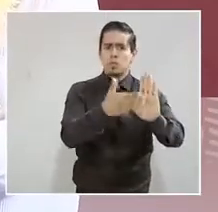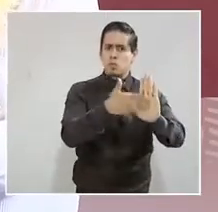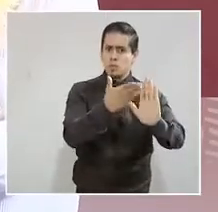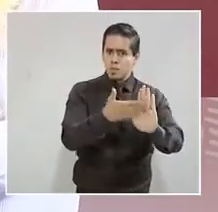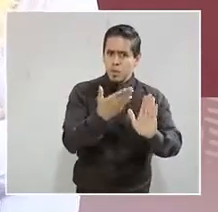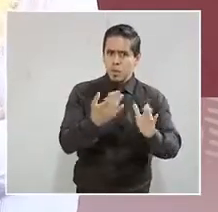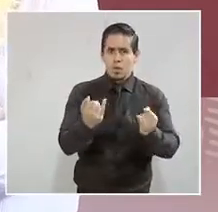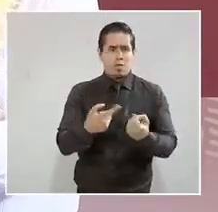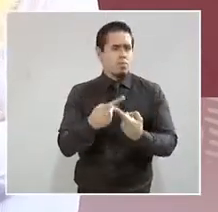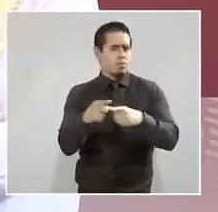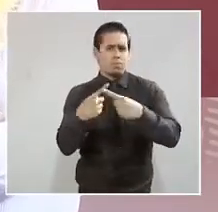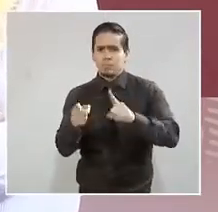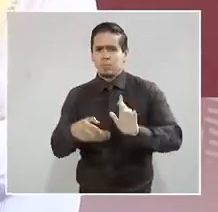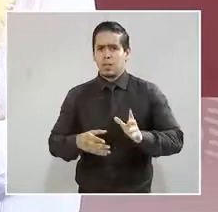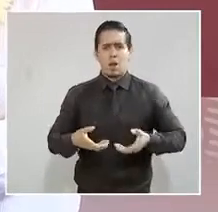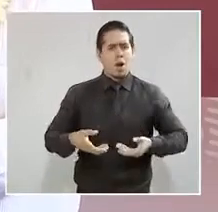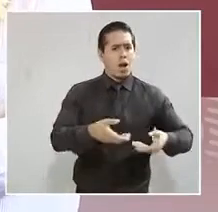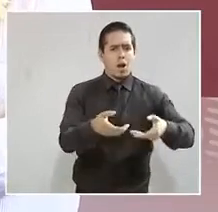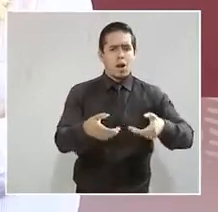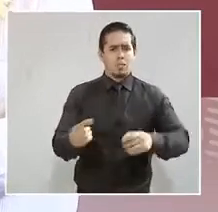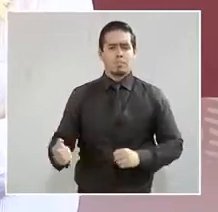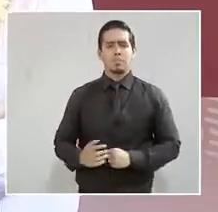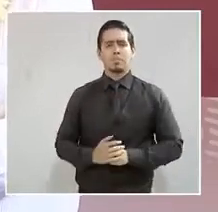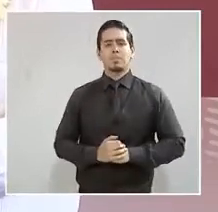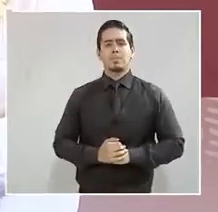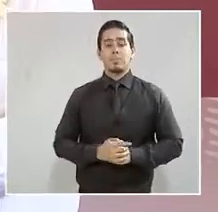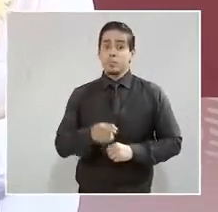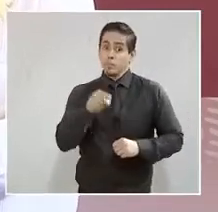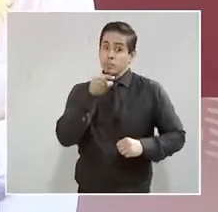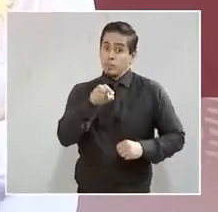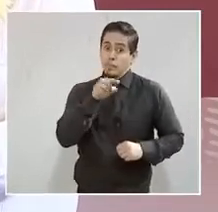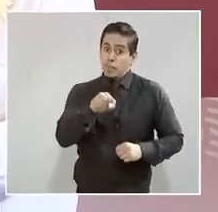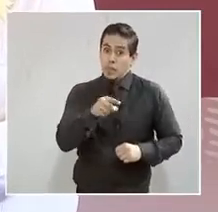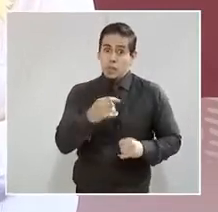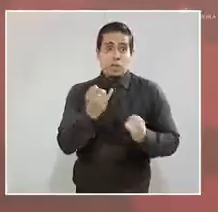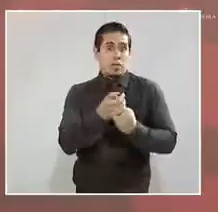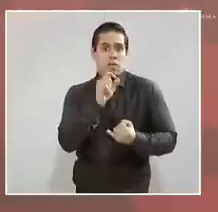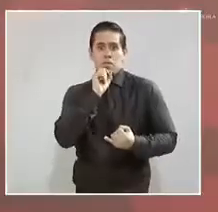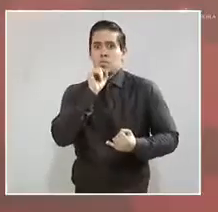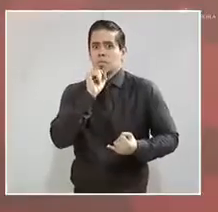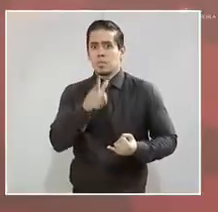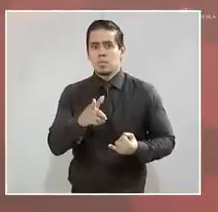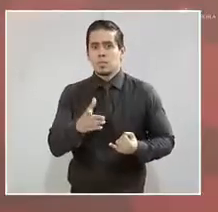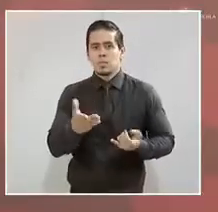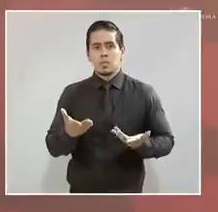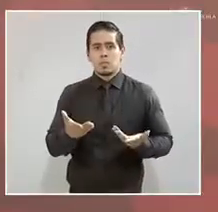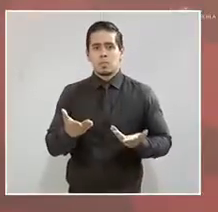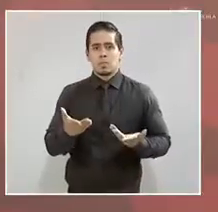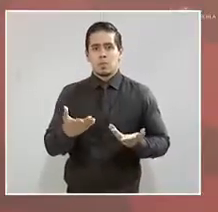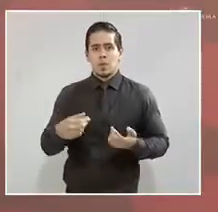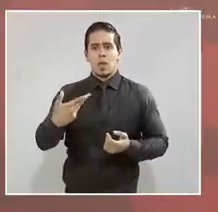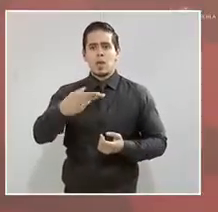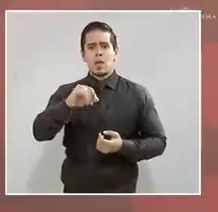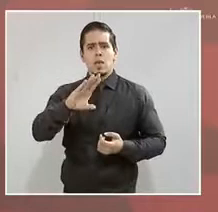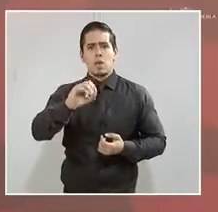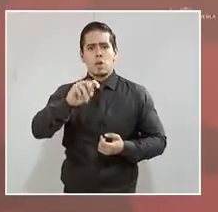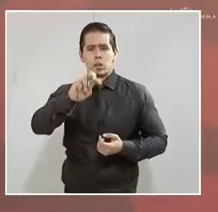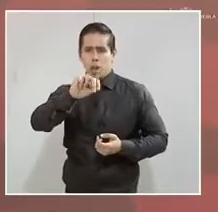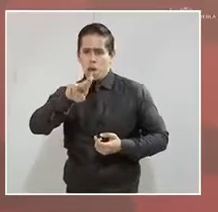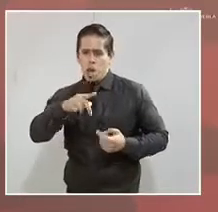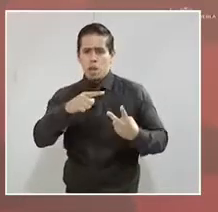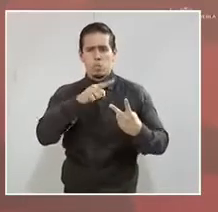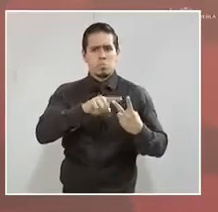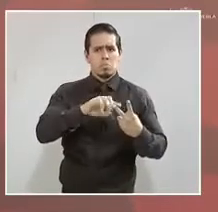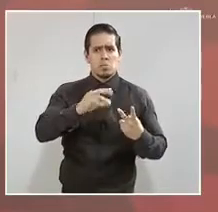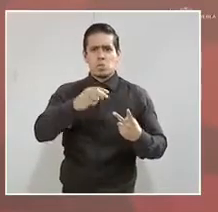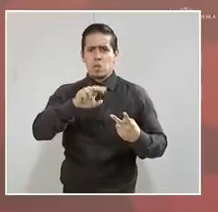del Valle a Chiautla. Ahí para pasar por Jicotlán, por Chila de la